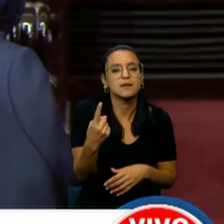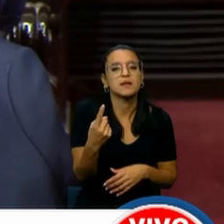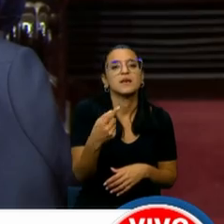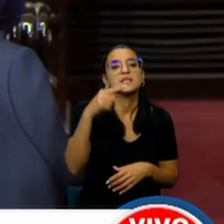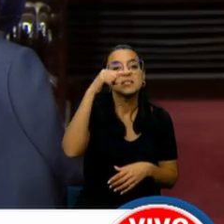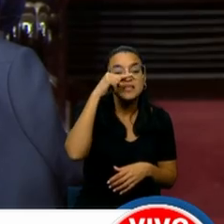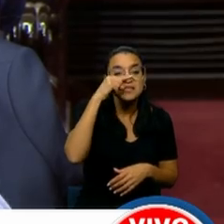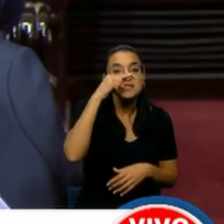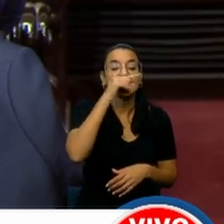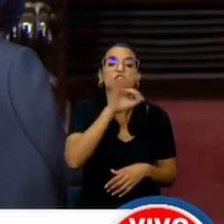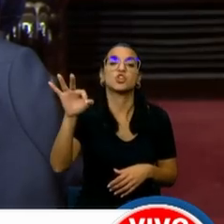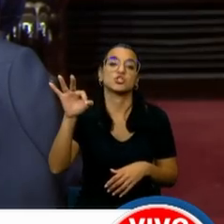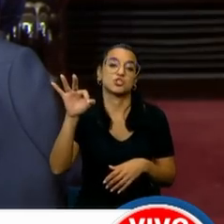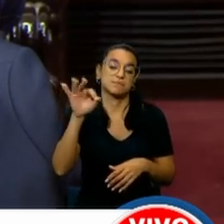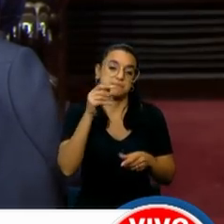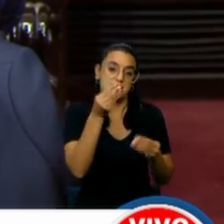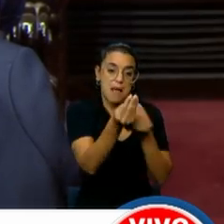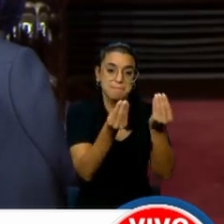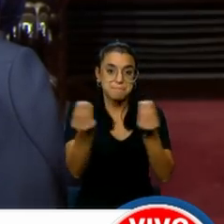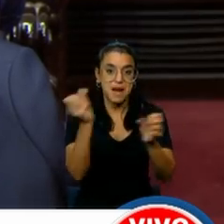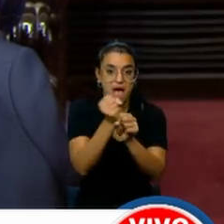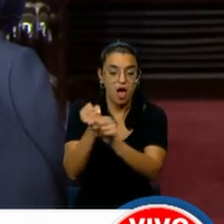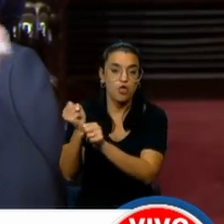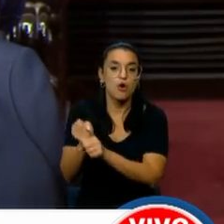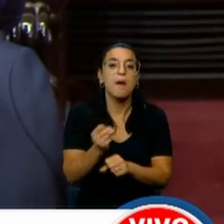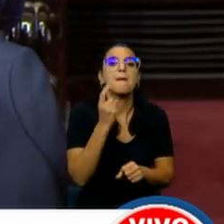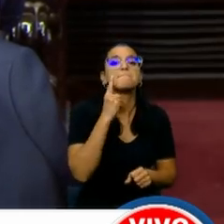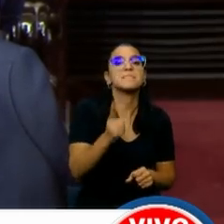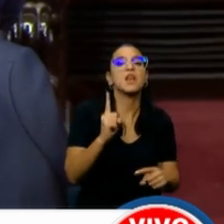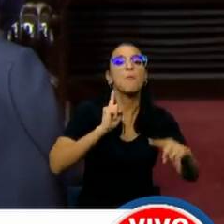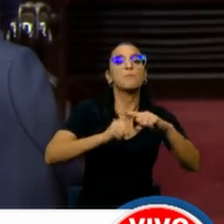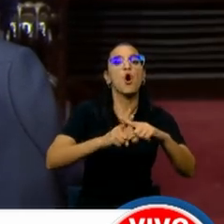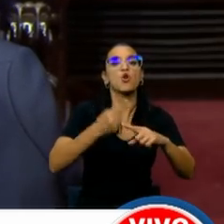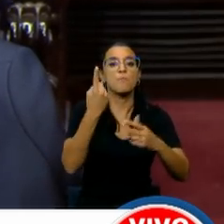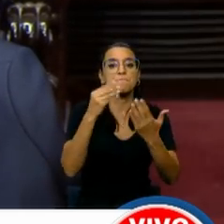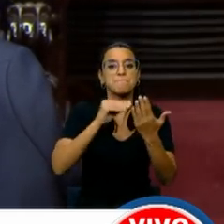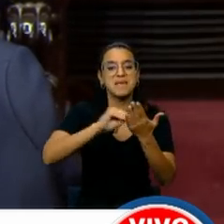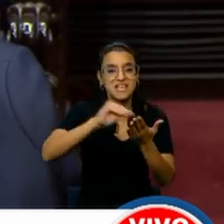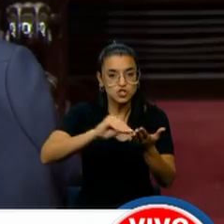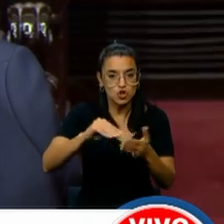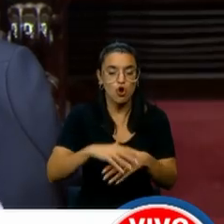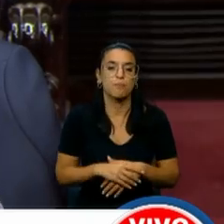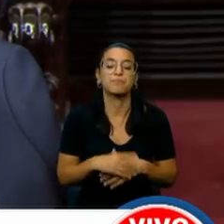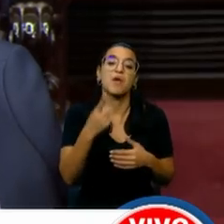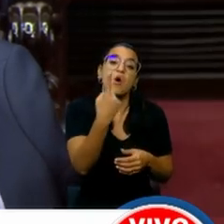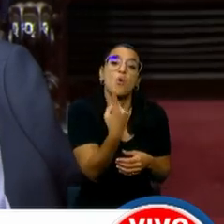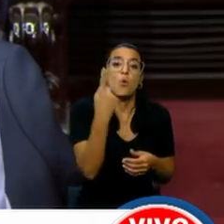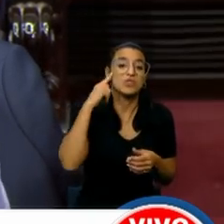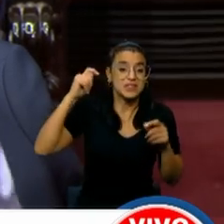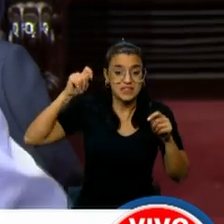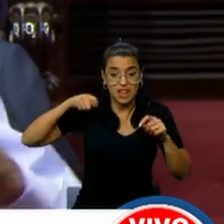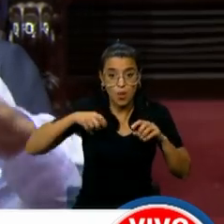700 empleados o sea más de 1000 por ministro para un tribunal que